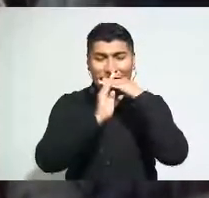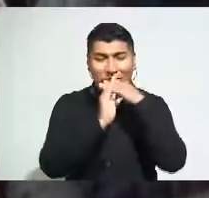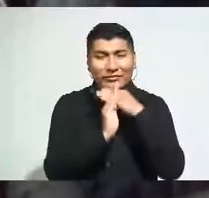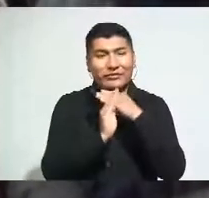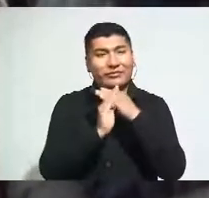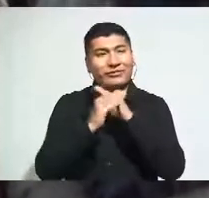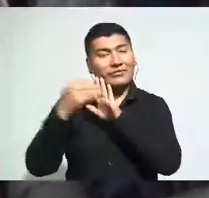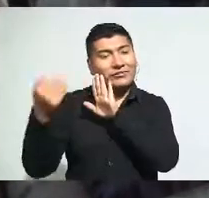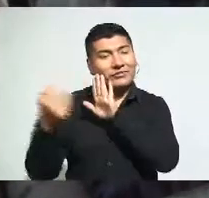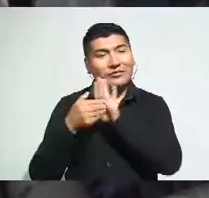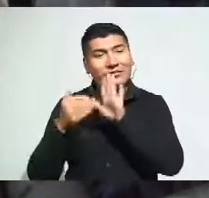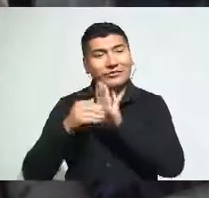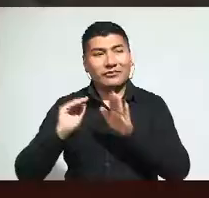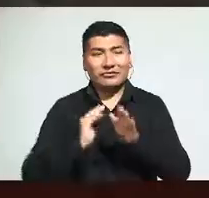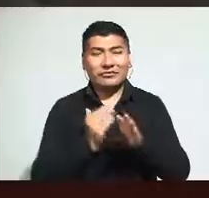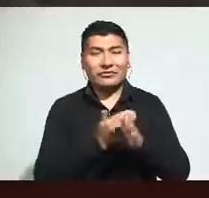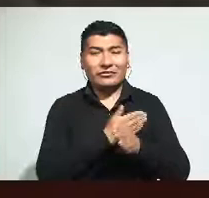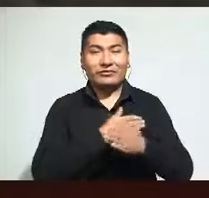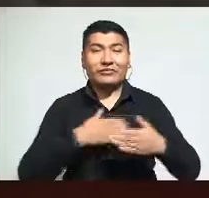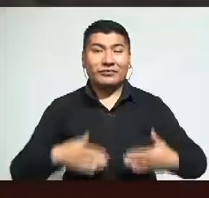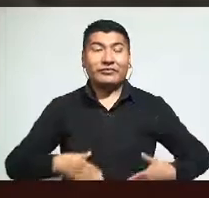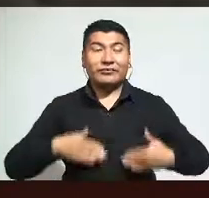nuestra existencia